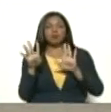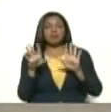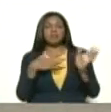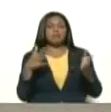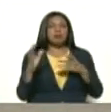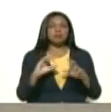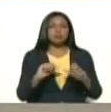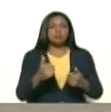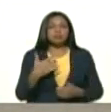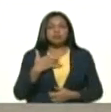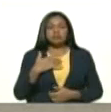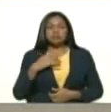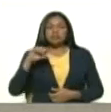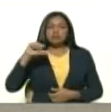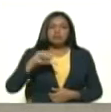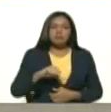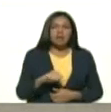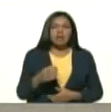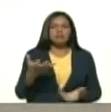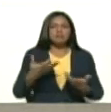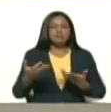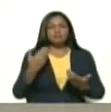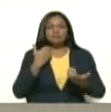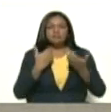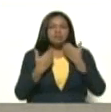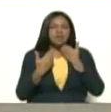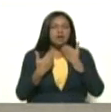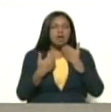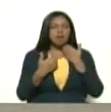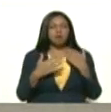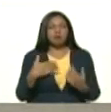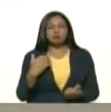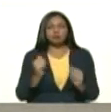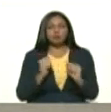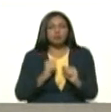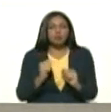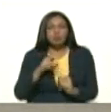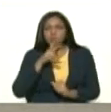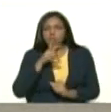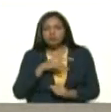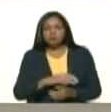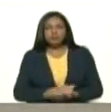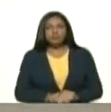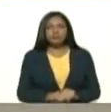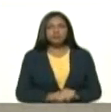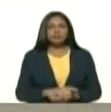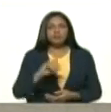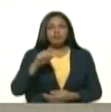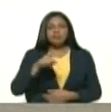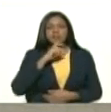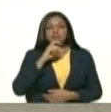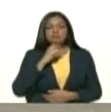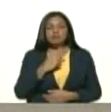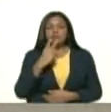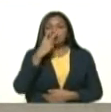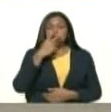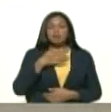presentando fiebre, malestar general, escalofríos, y dificultad respiratoria.